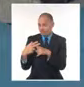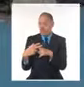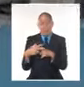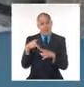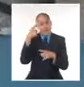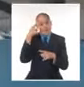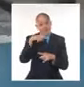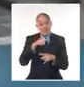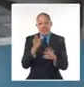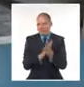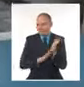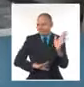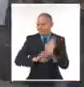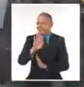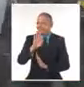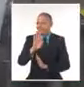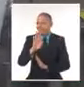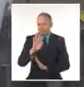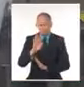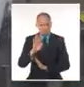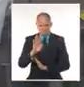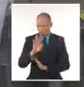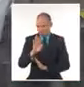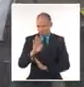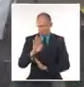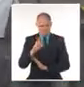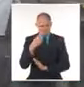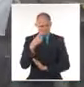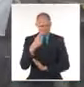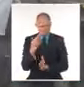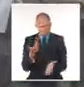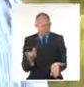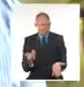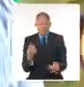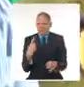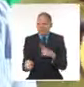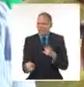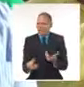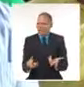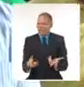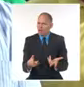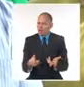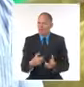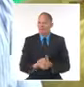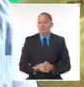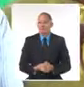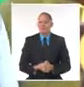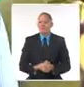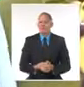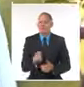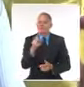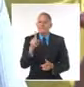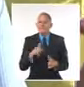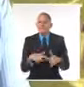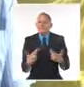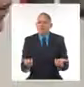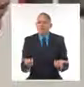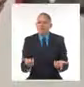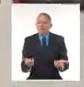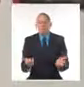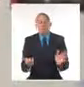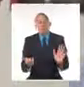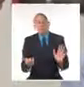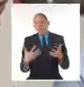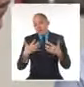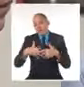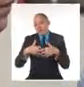de las producciones. Pero el resultado esperado no se ha materializado aún. Porque está puesta en marcha todavía la fábrica. ¿Pero